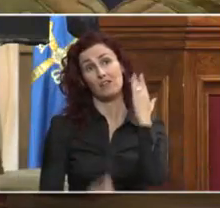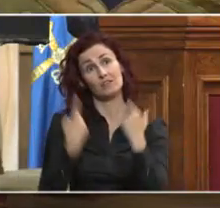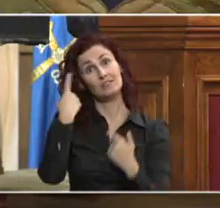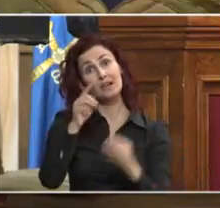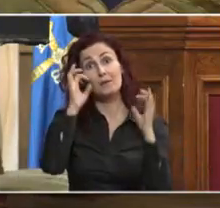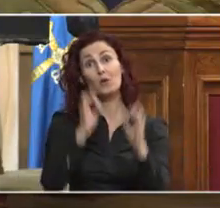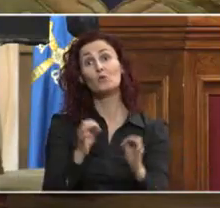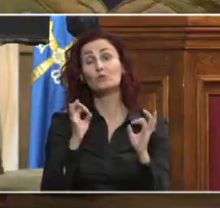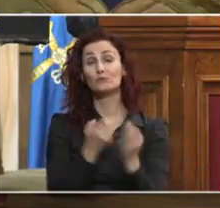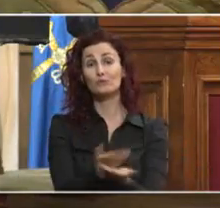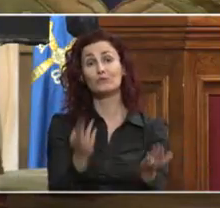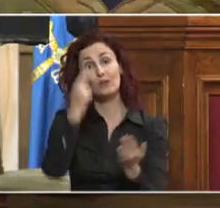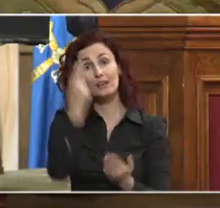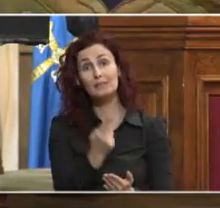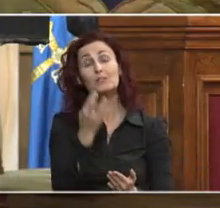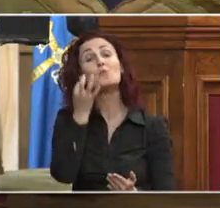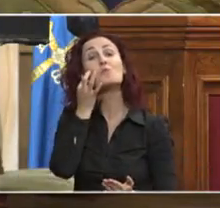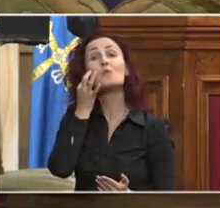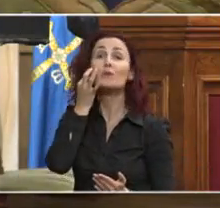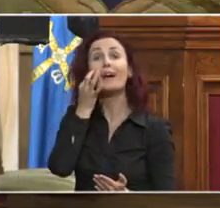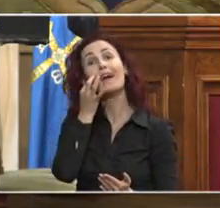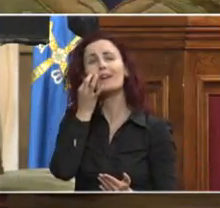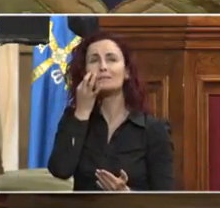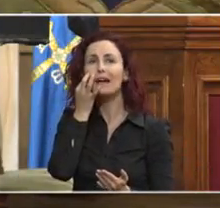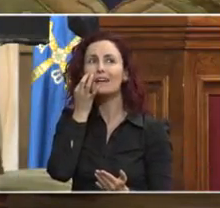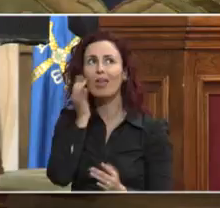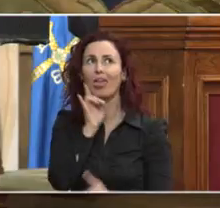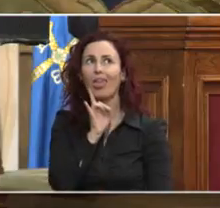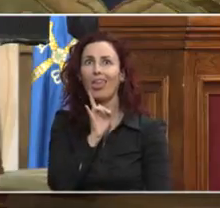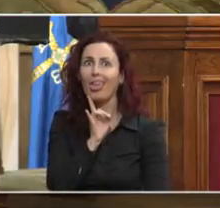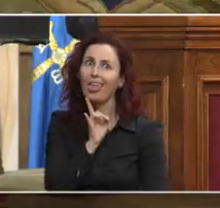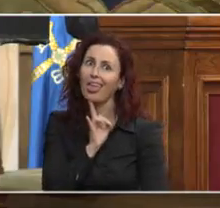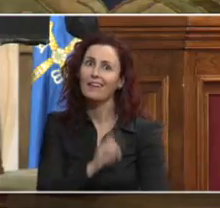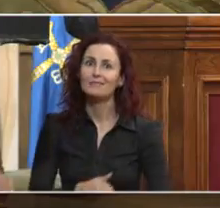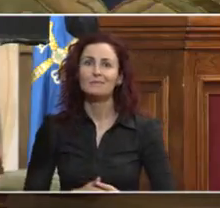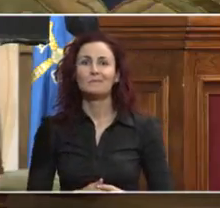sabemos que los hombres los respetan y las mujeres los admiran.